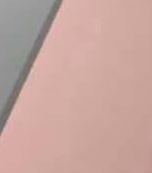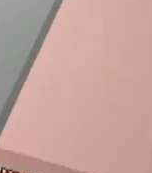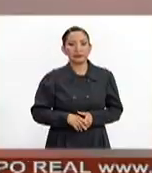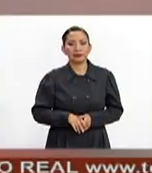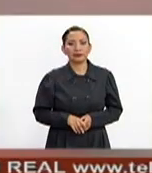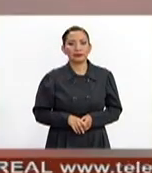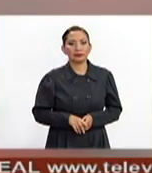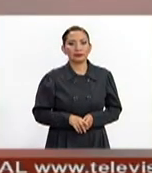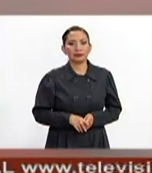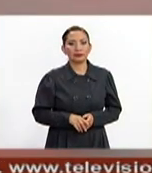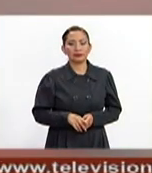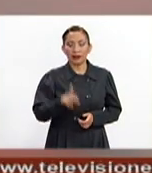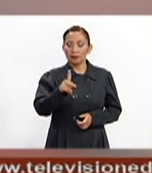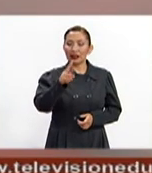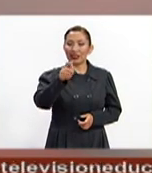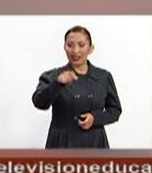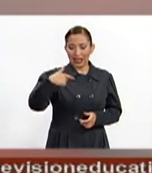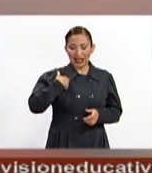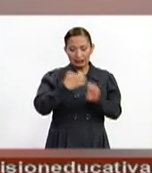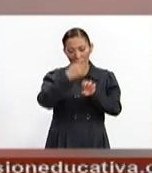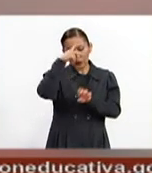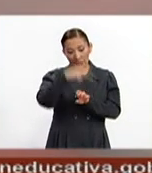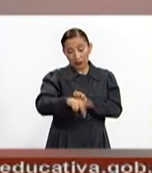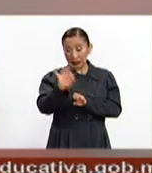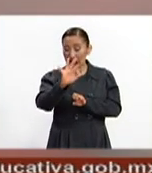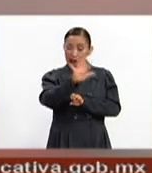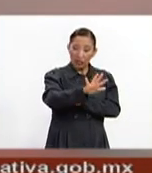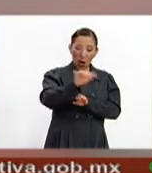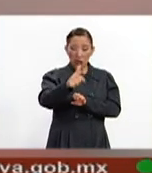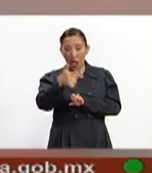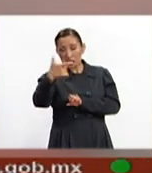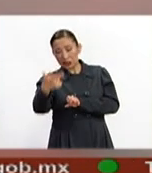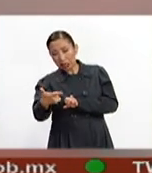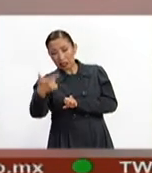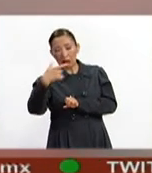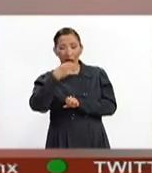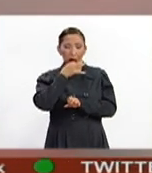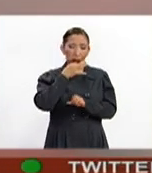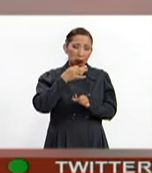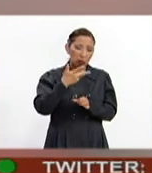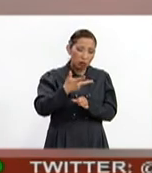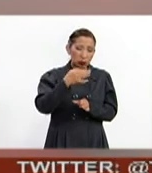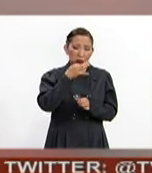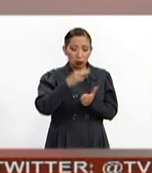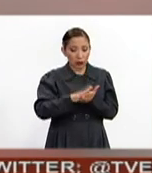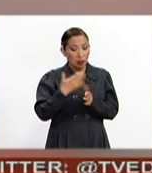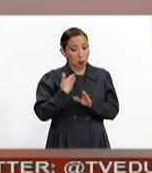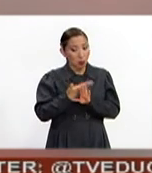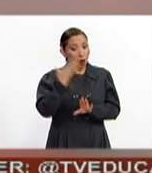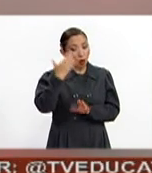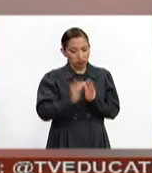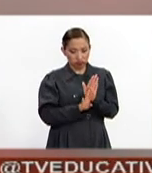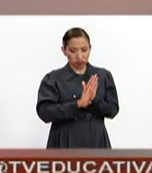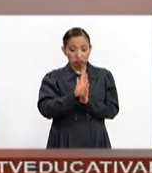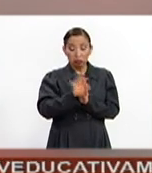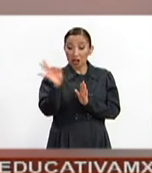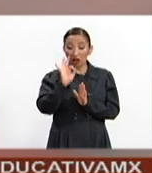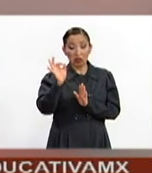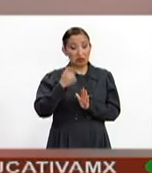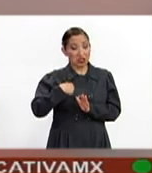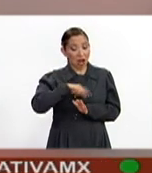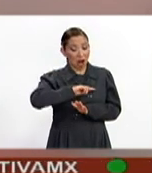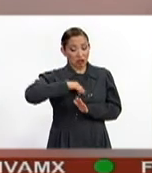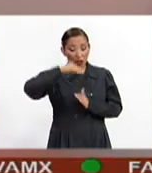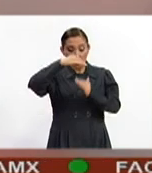Si el PRD en el Estado de México obtiene 5, 6, 7, 8 puntos, va a ser muy cuesta arriba, pero si